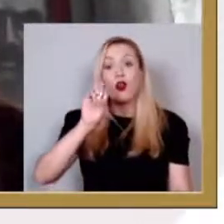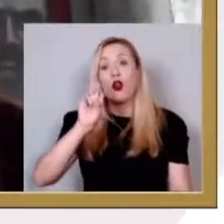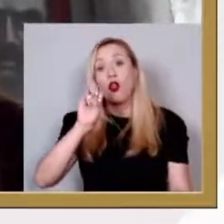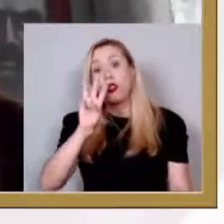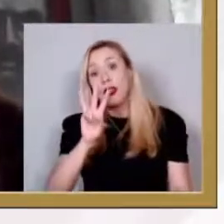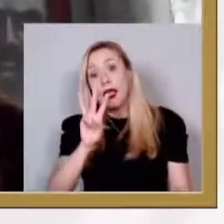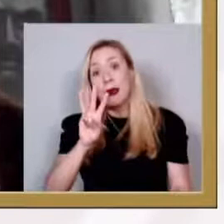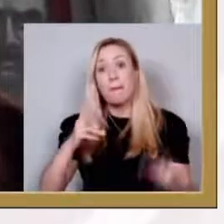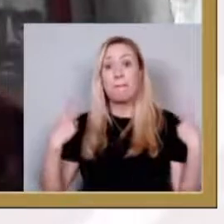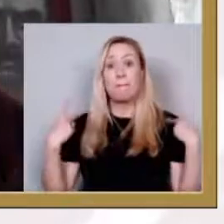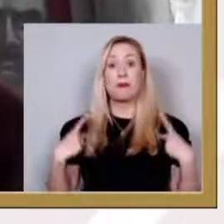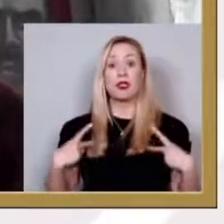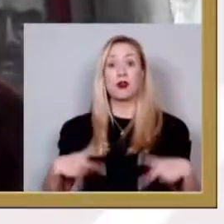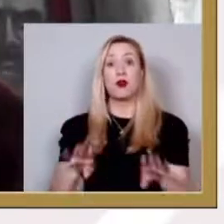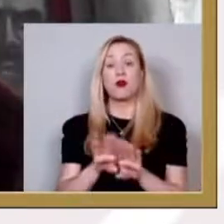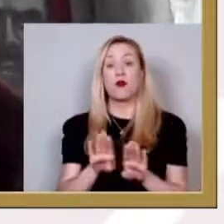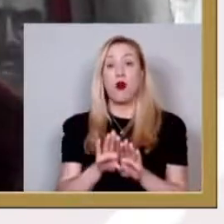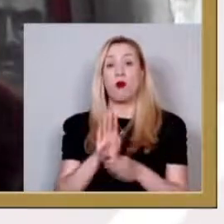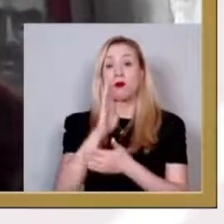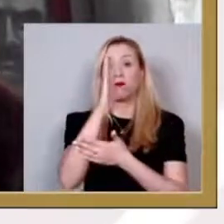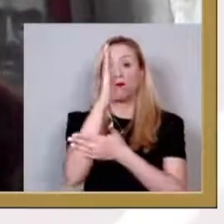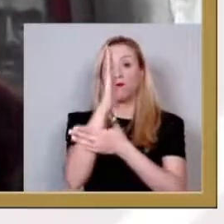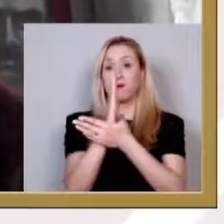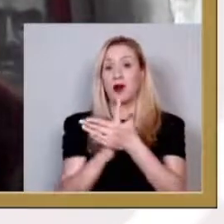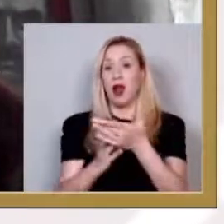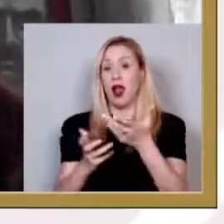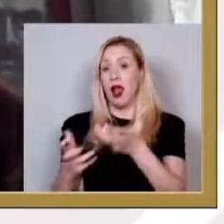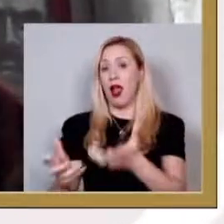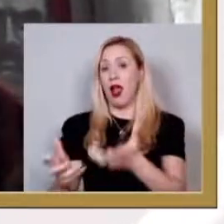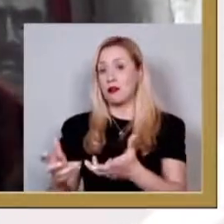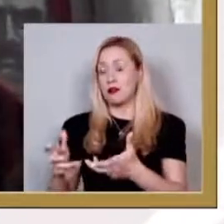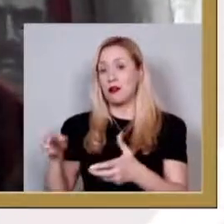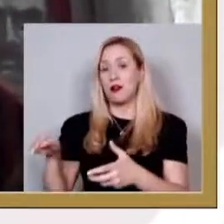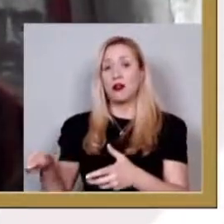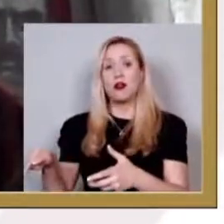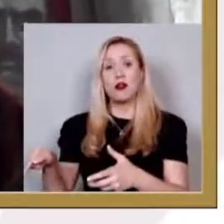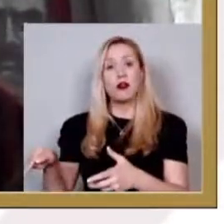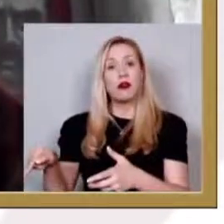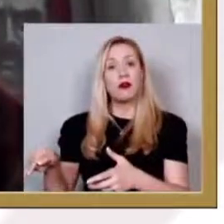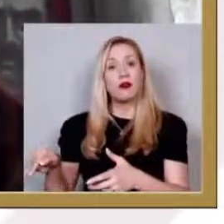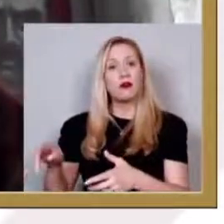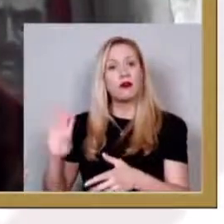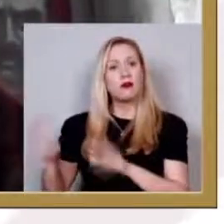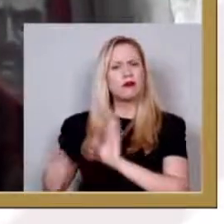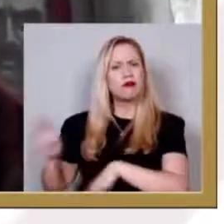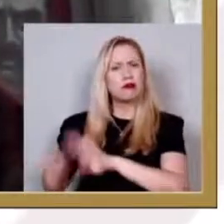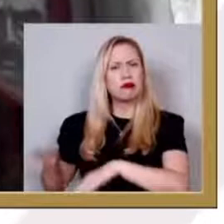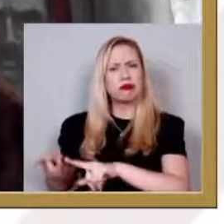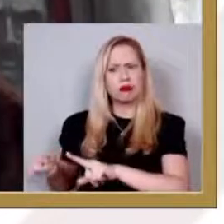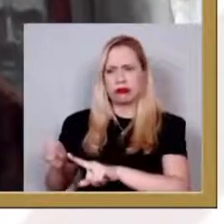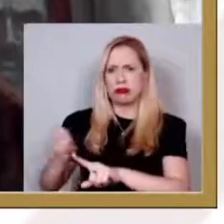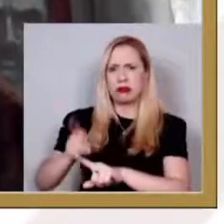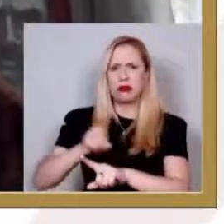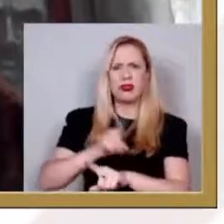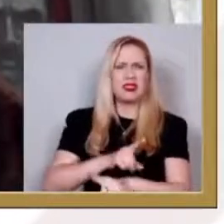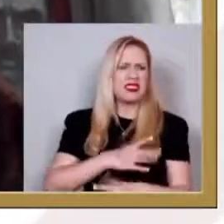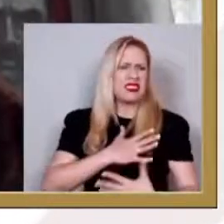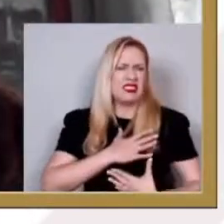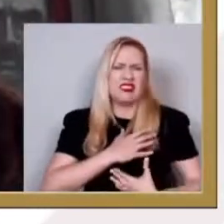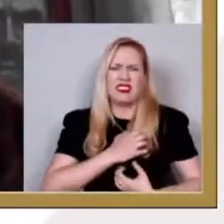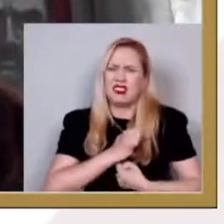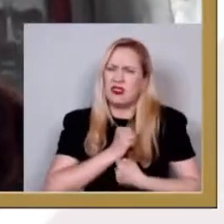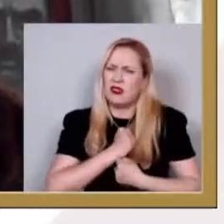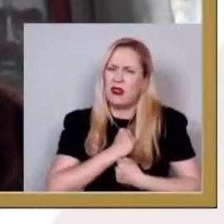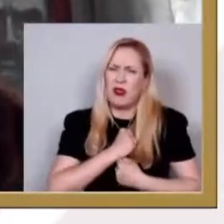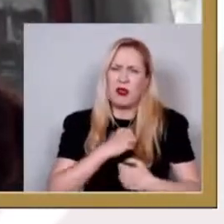mitad de una cuadra fallecen de manera simultánea es muy doloroso. Y la verdad,